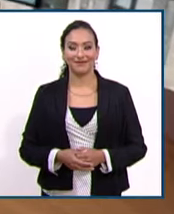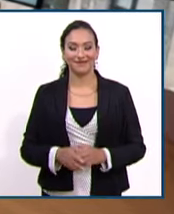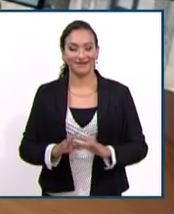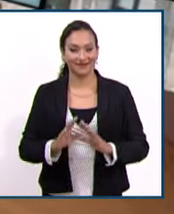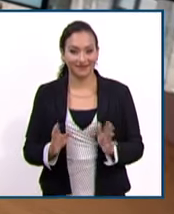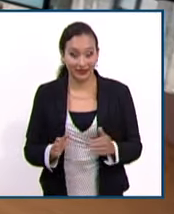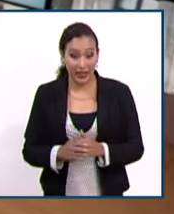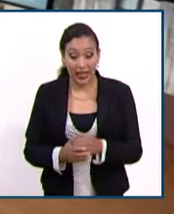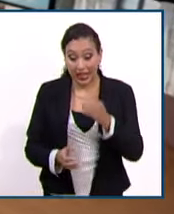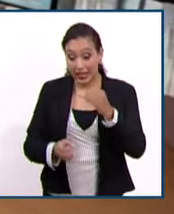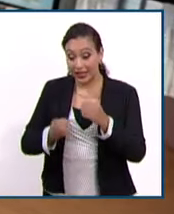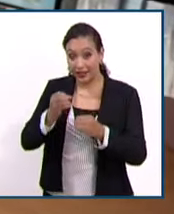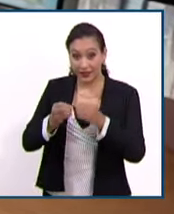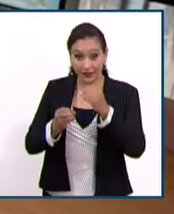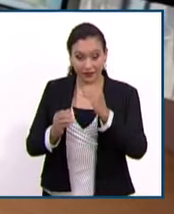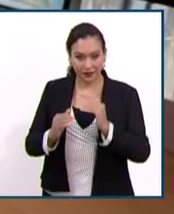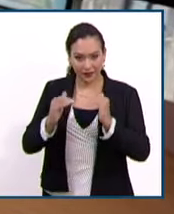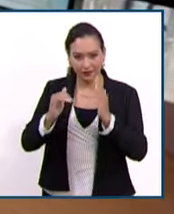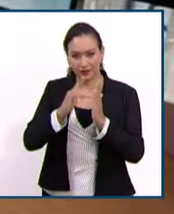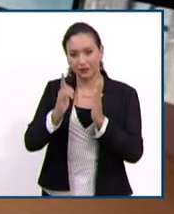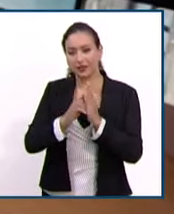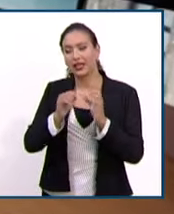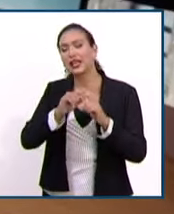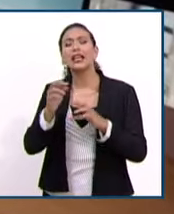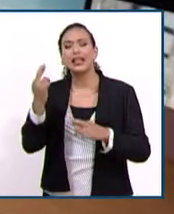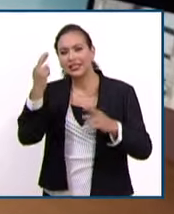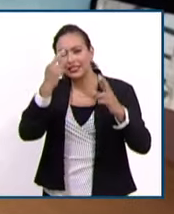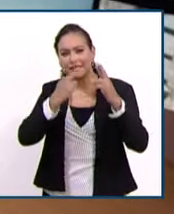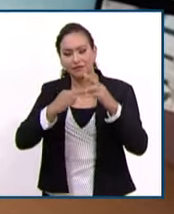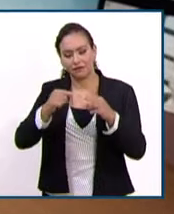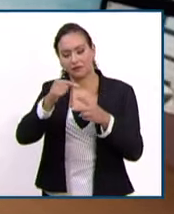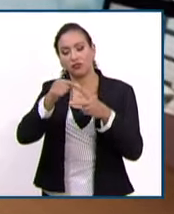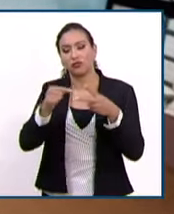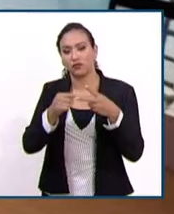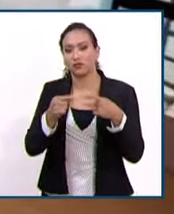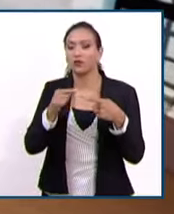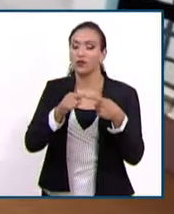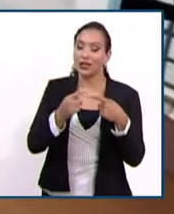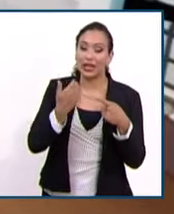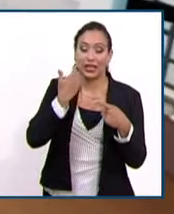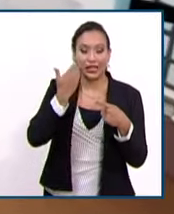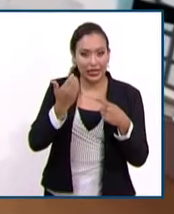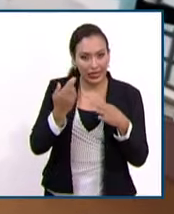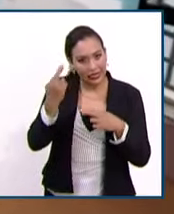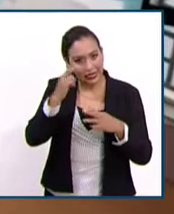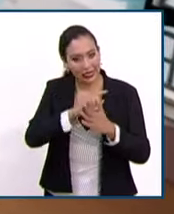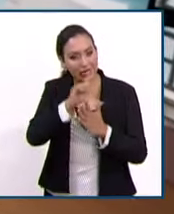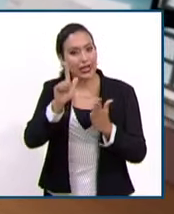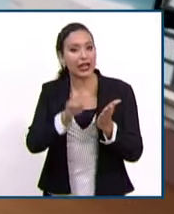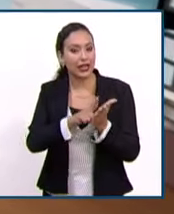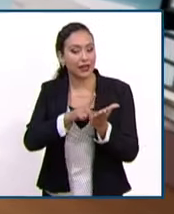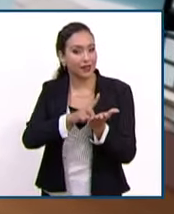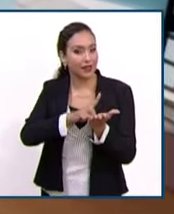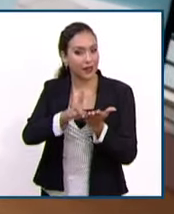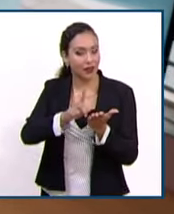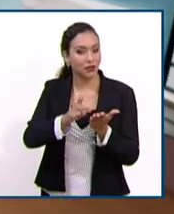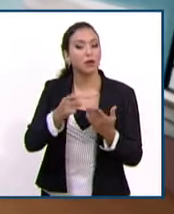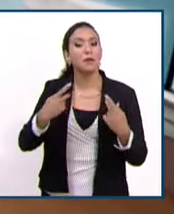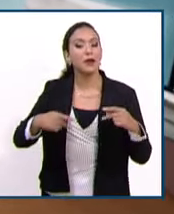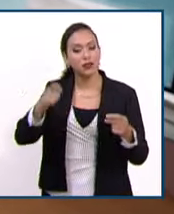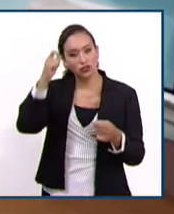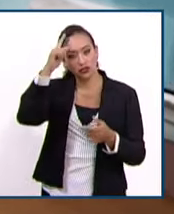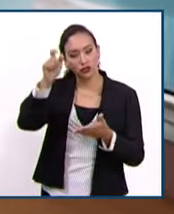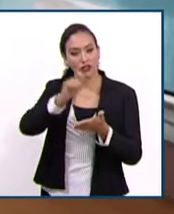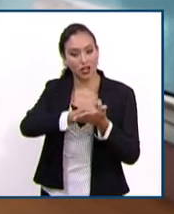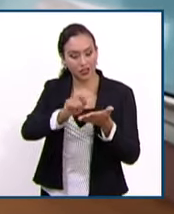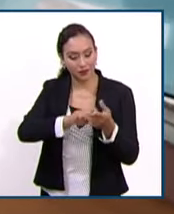La Corte avanzó en el estudio de dos controversias en las que se pide invalidar disposiciones de la Ley del Derecho de Autor y del Código